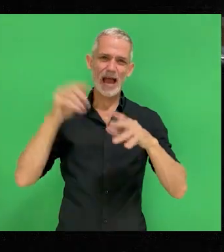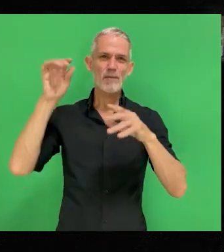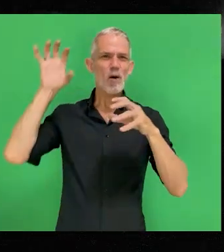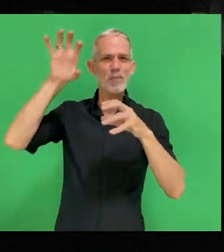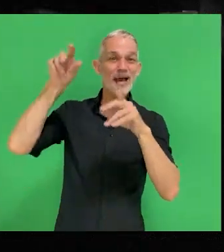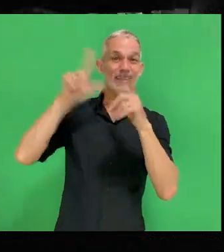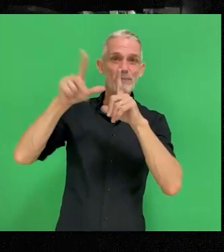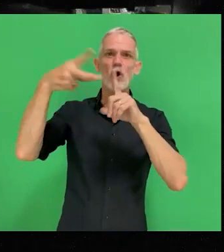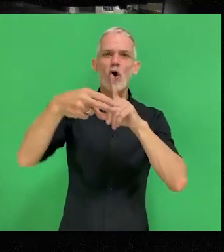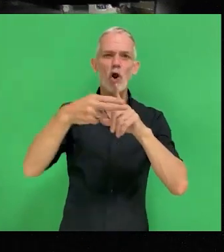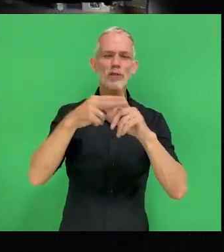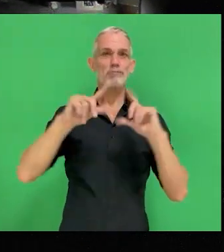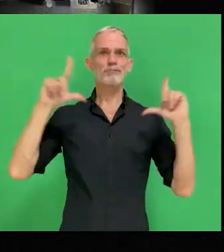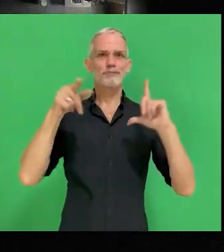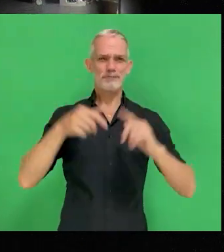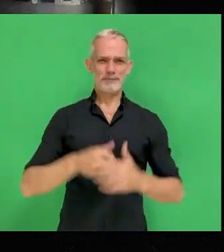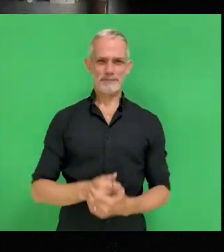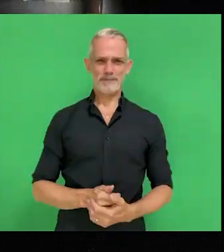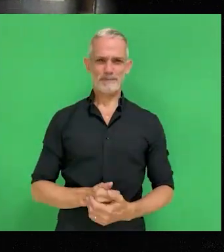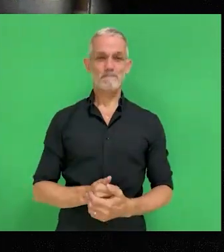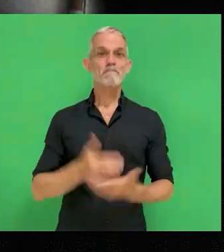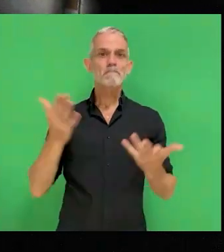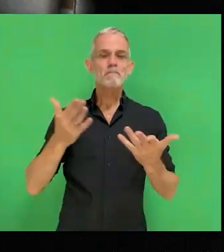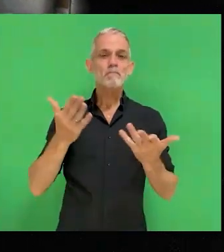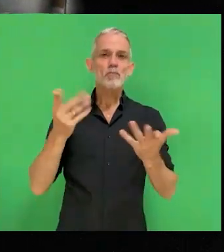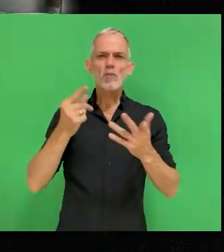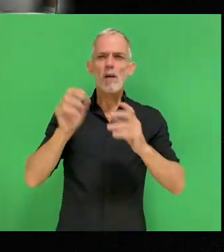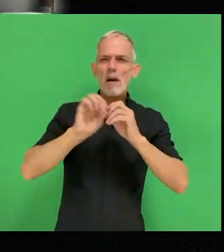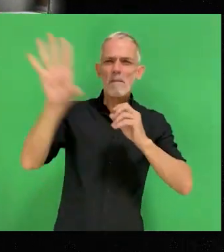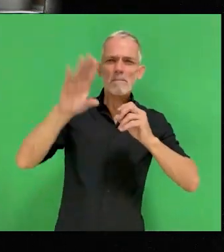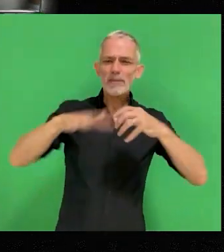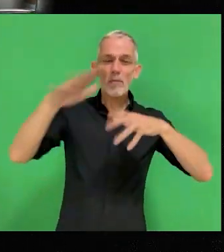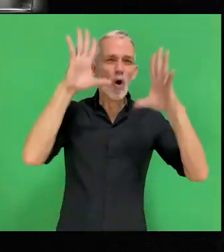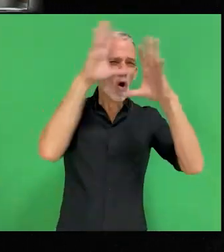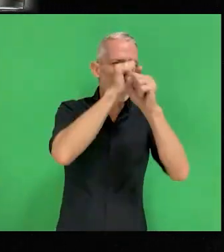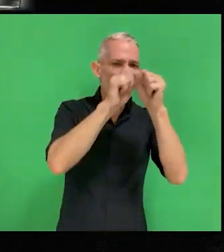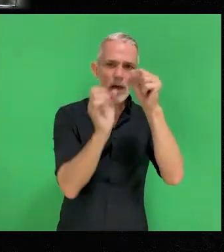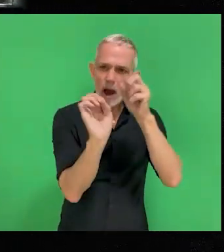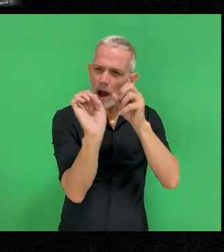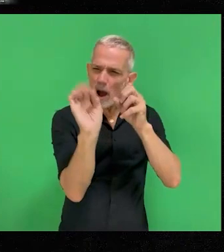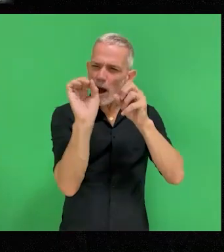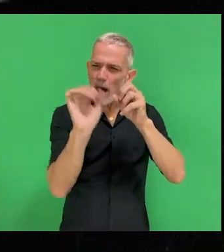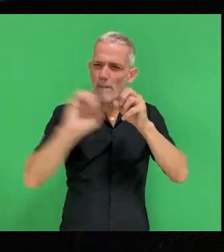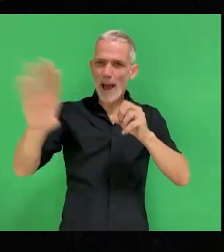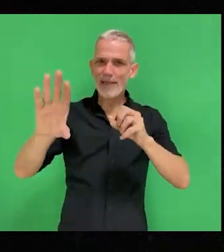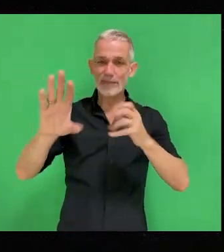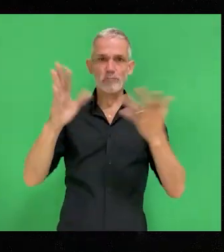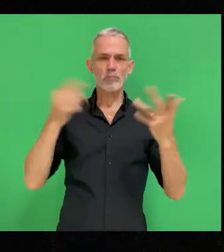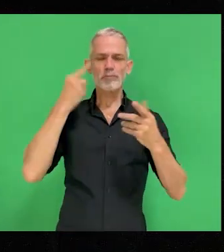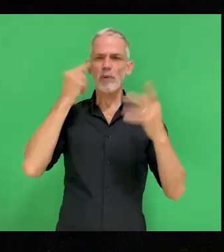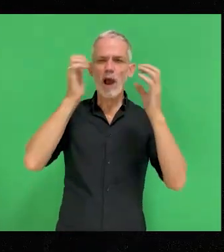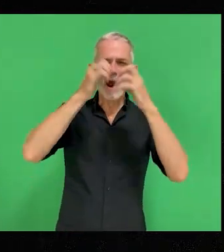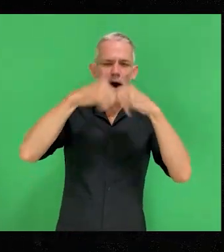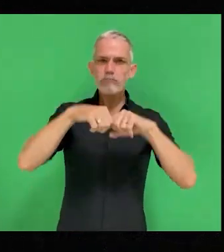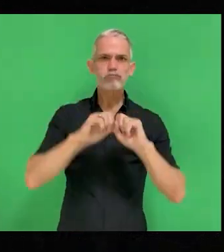para cortar las transmisiones. Enviar una señal en medio de la oscuridad. Hacerse visible.